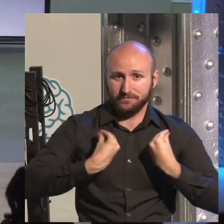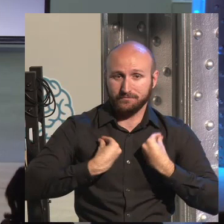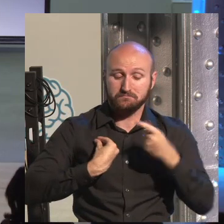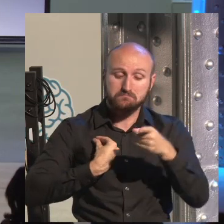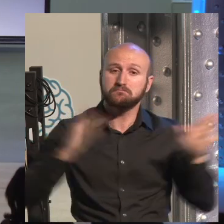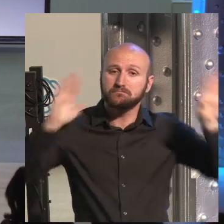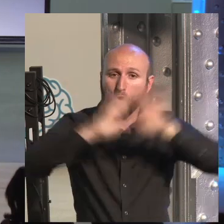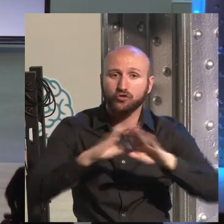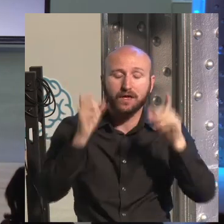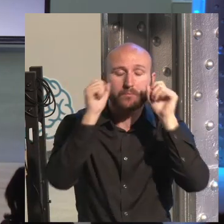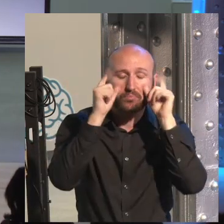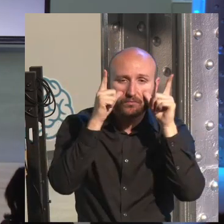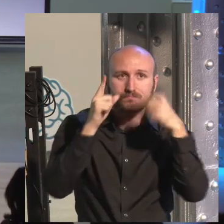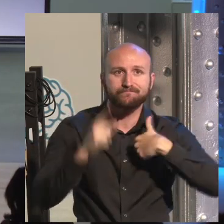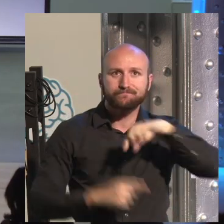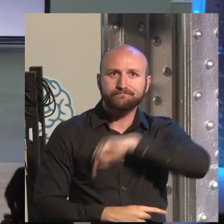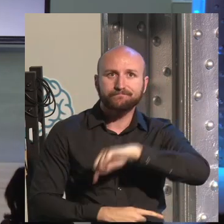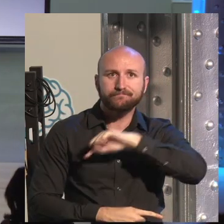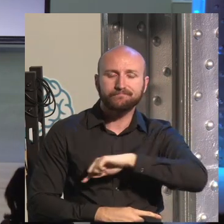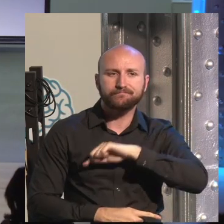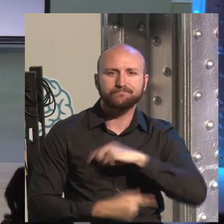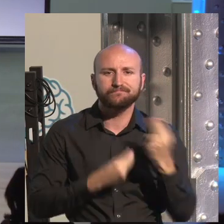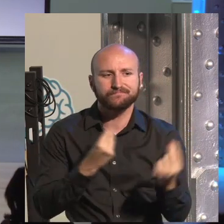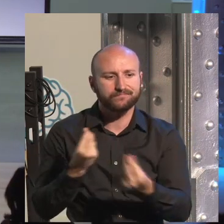noche en la que estaba